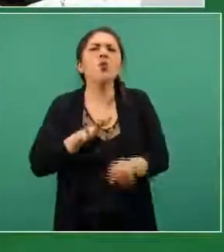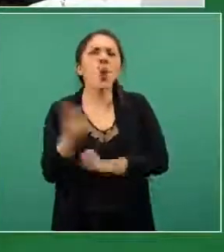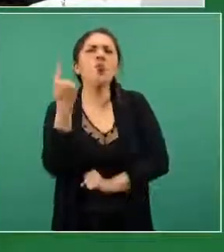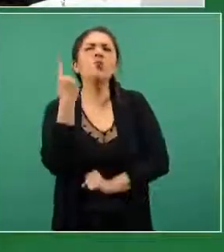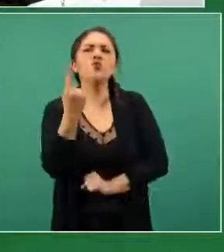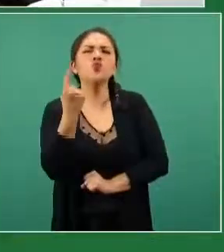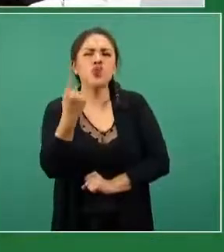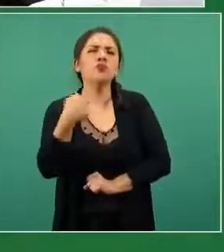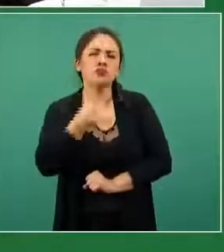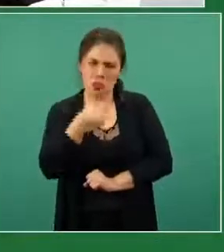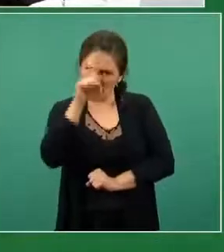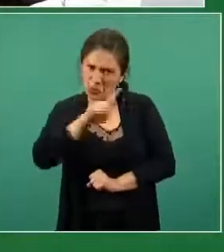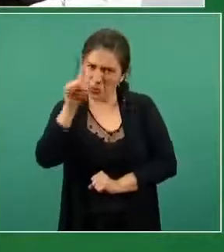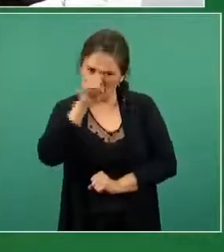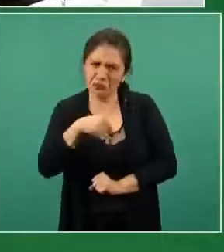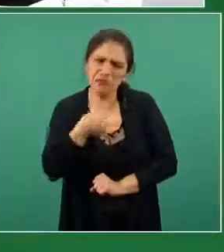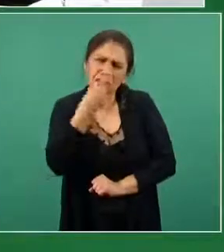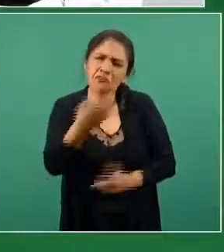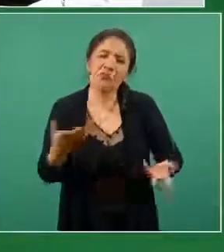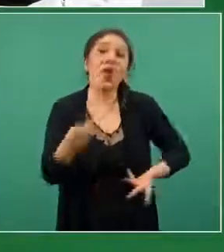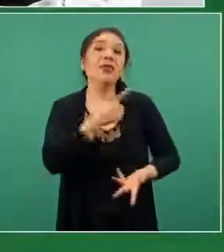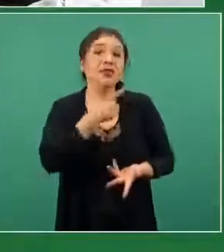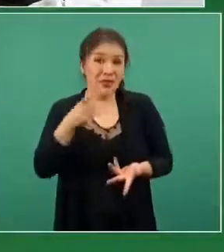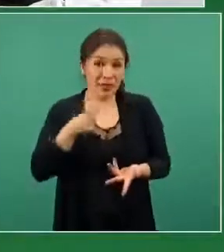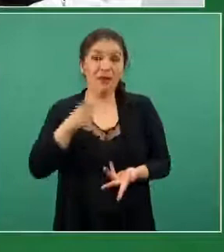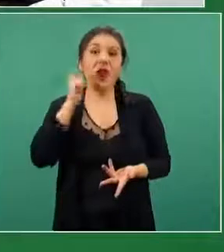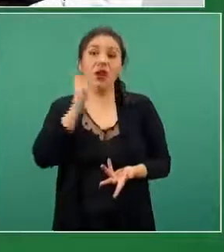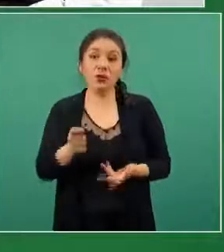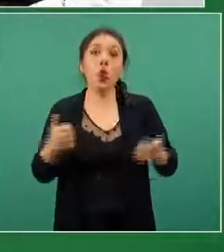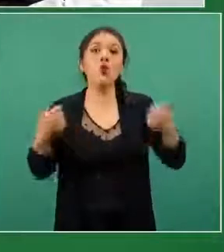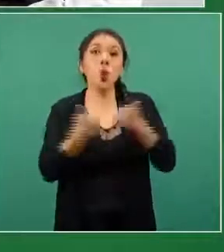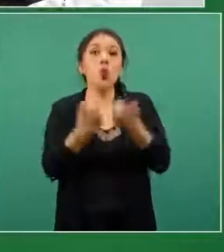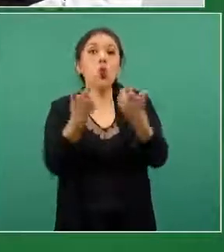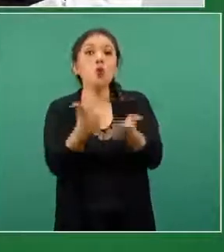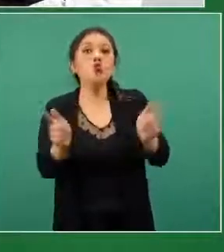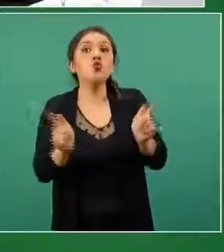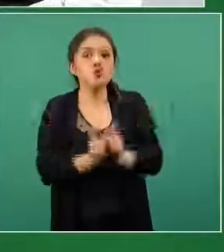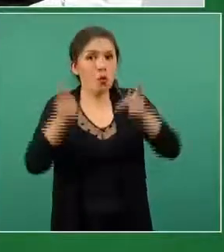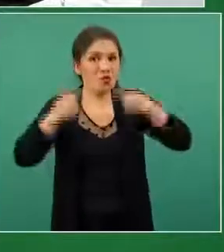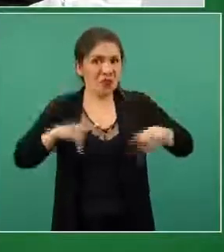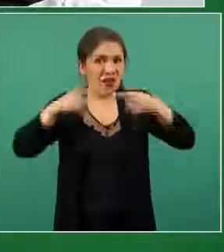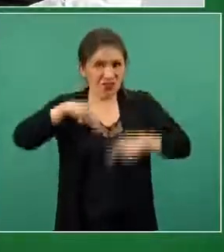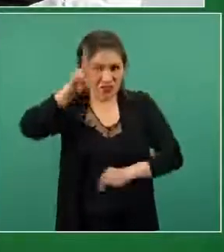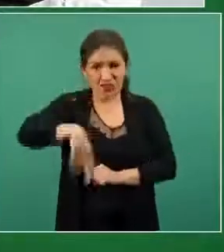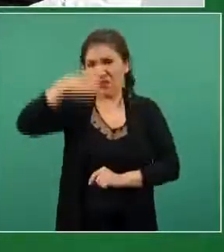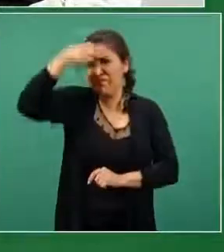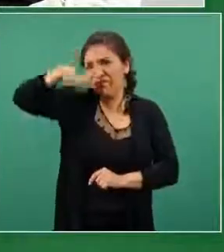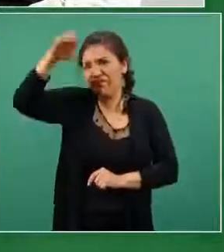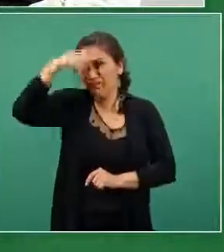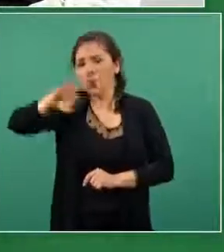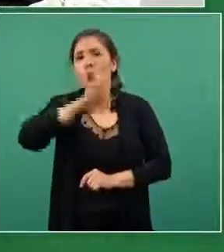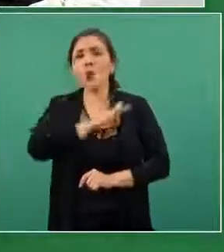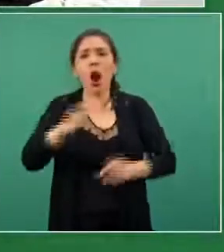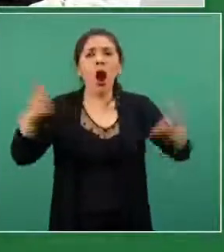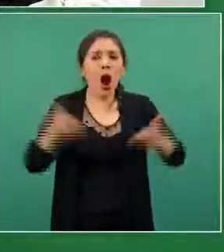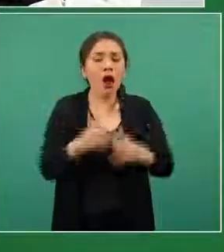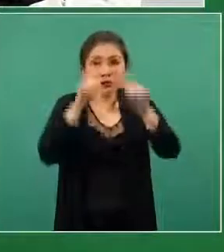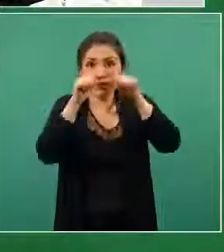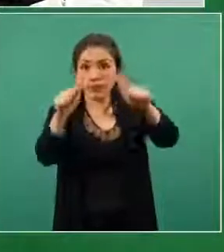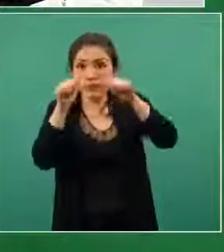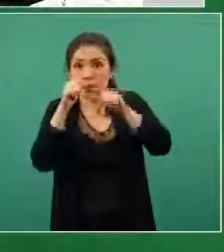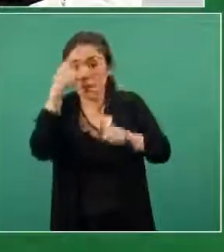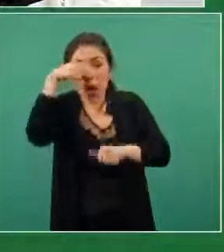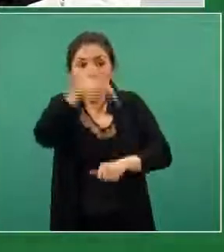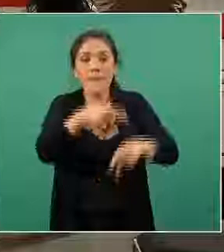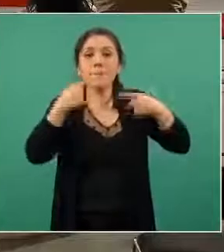cosas que sí nosotros le recomendamos? Tiene que ser con un grupo de expertos que puedan estar muy al pendiente